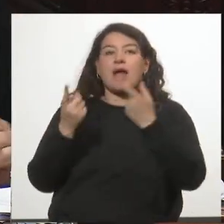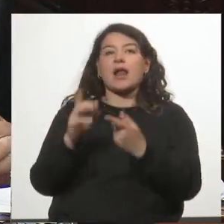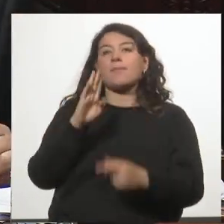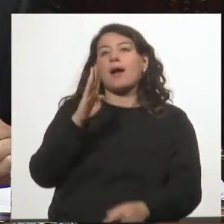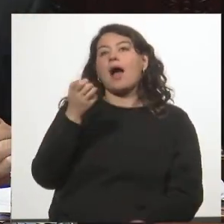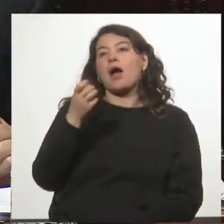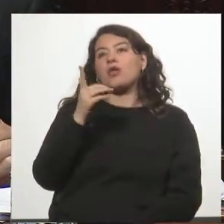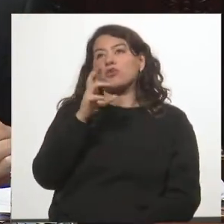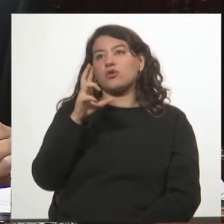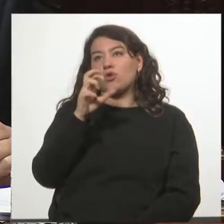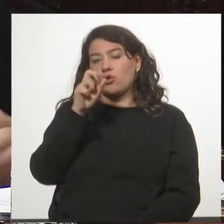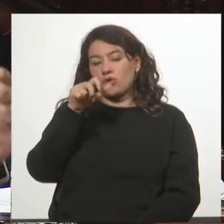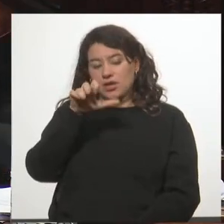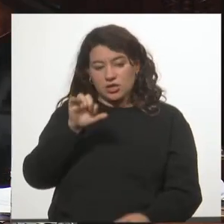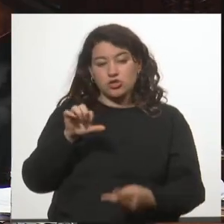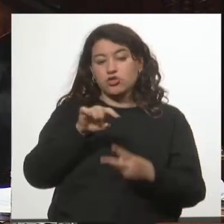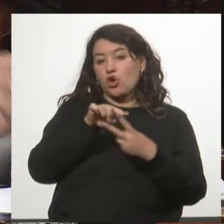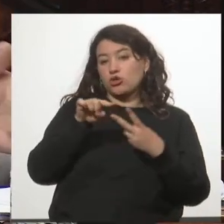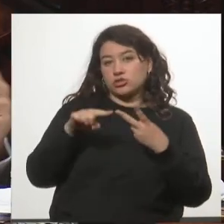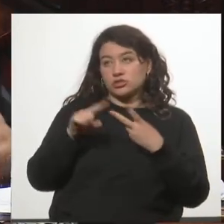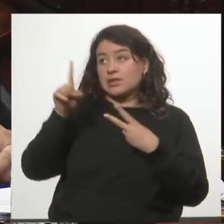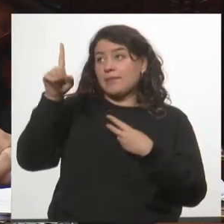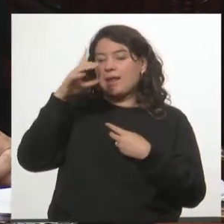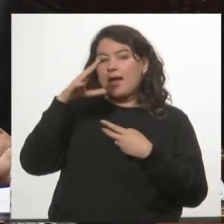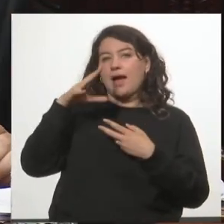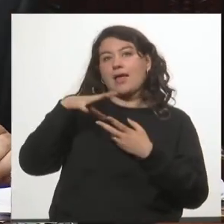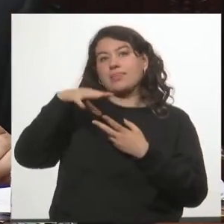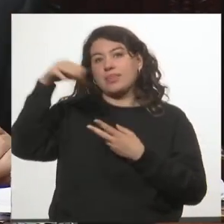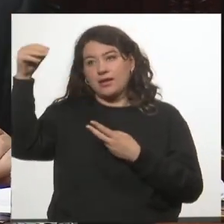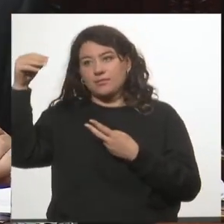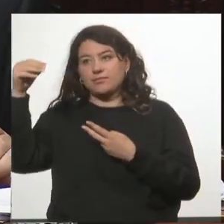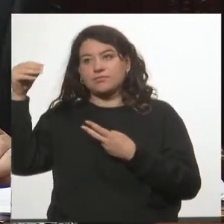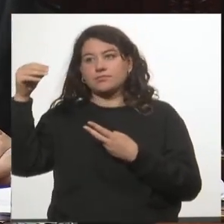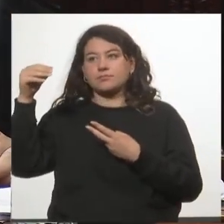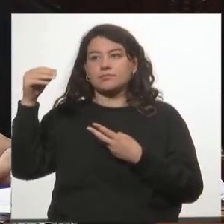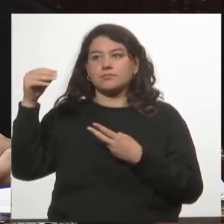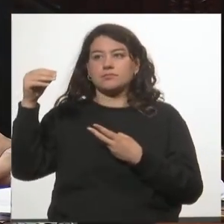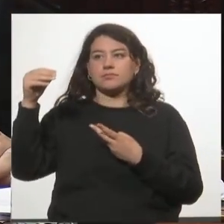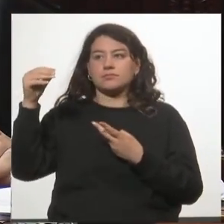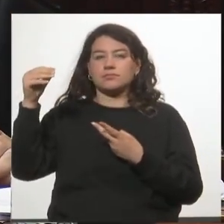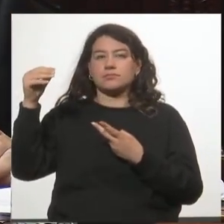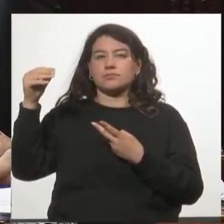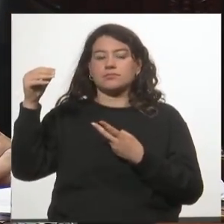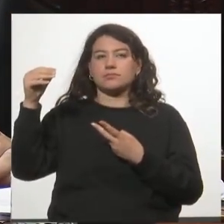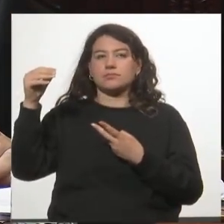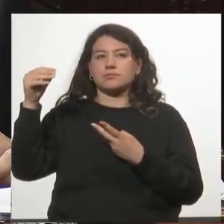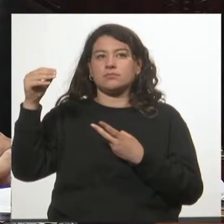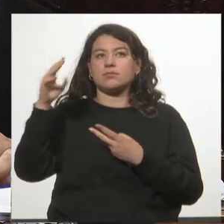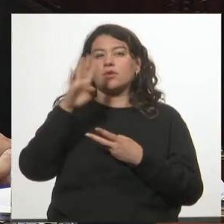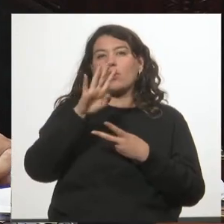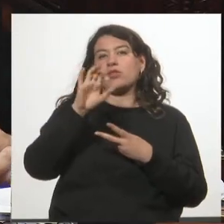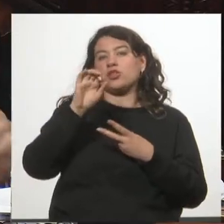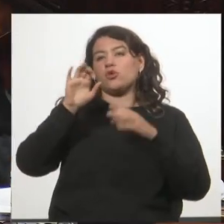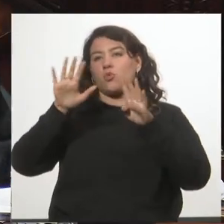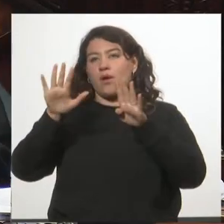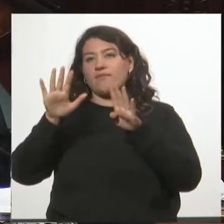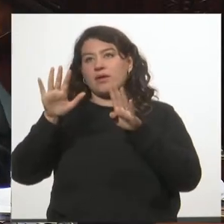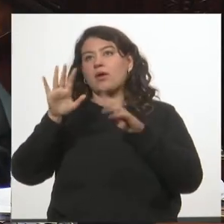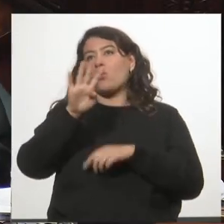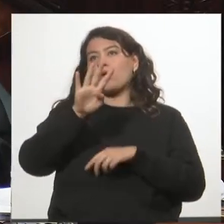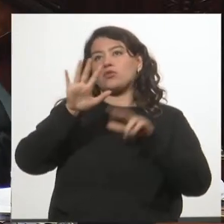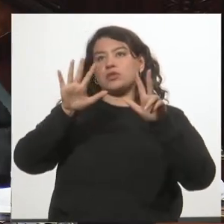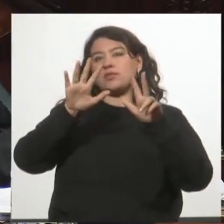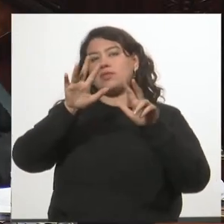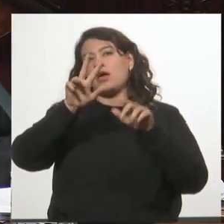72 476 400 94 82 y 400 94 83 para la construcción